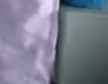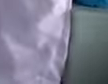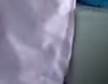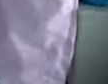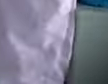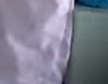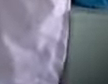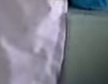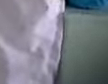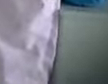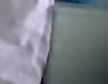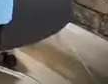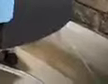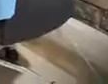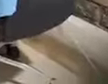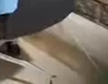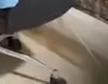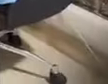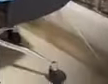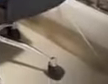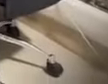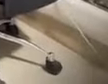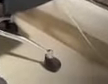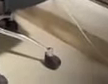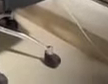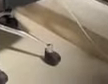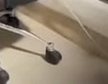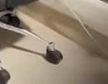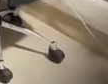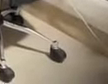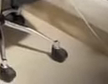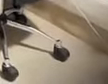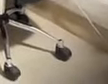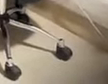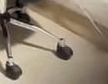a 100.893 afiliados y se contactaron